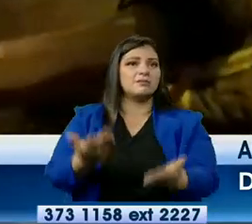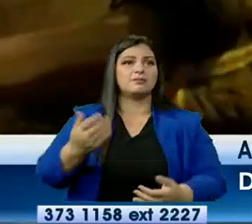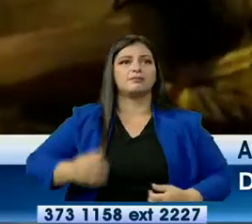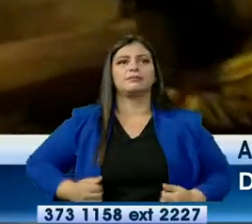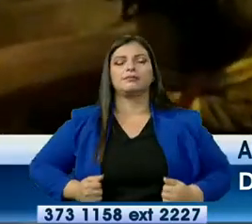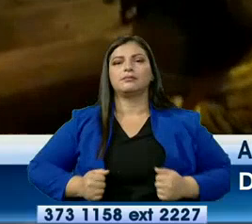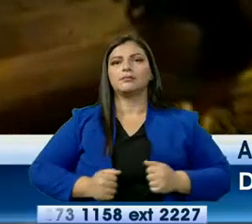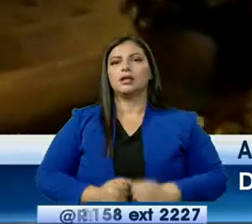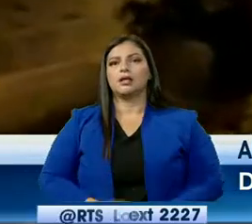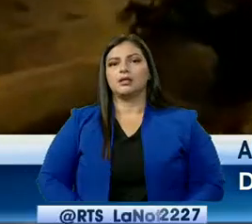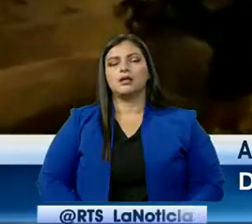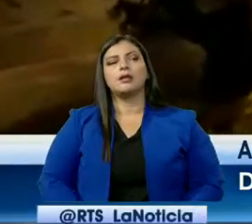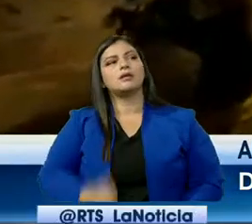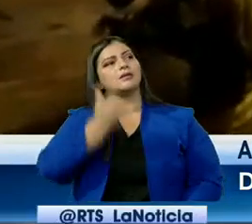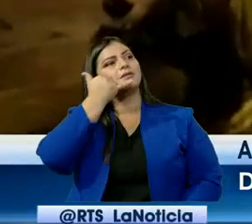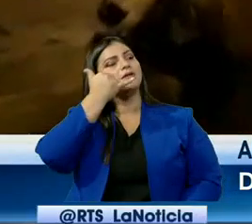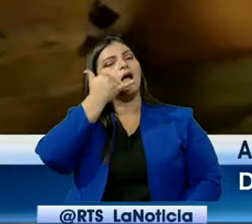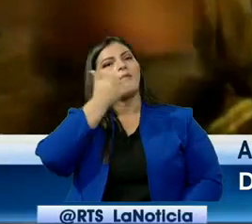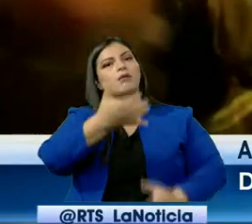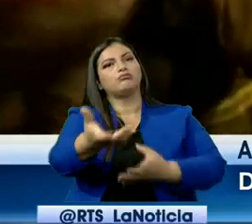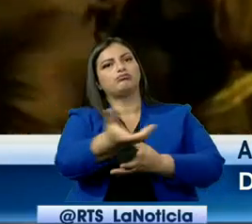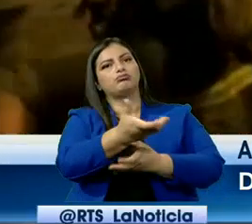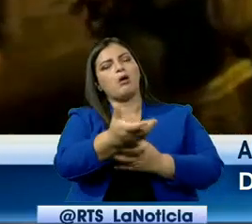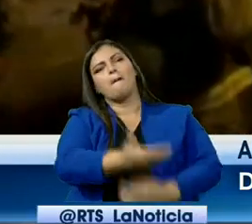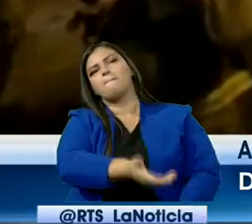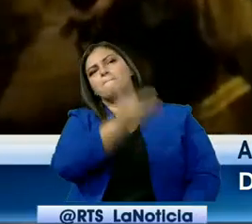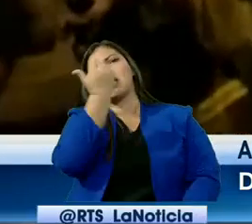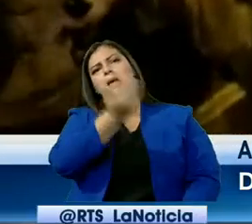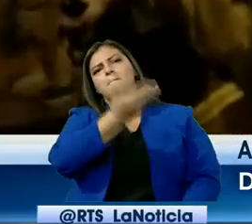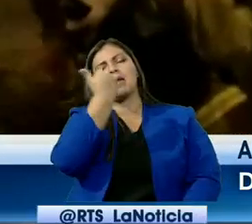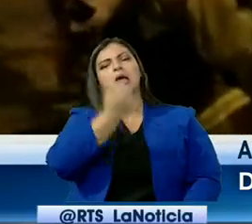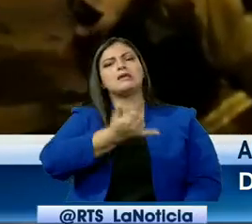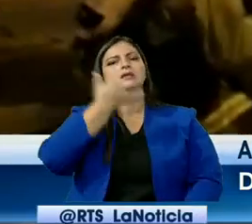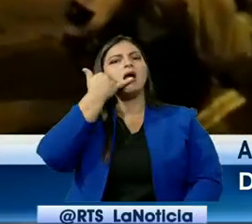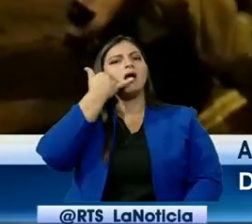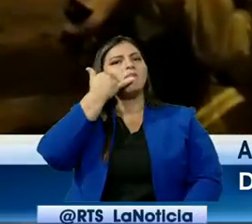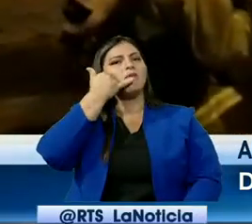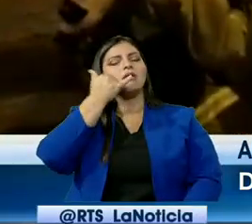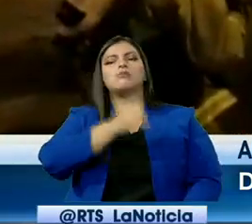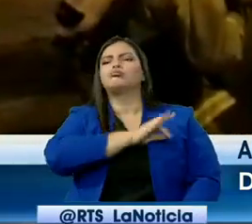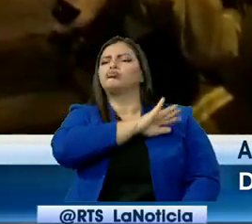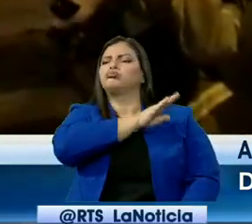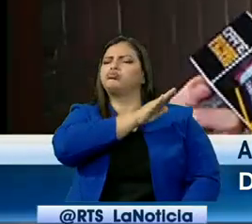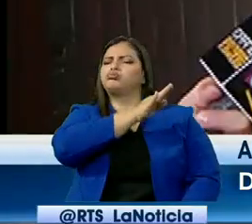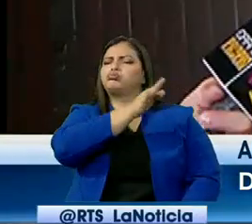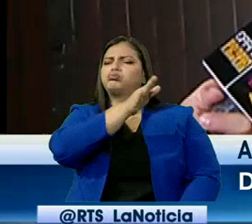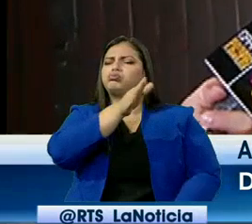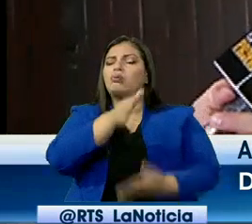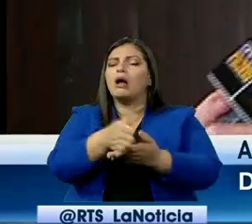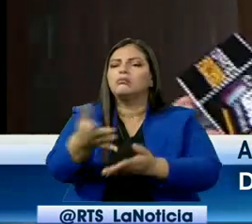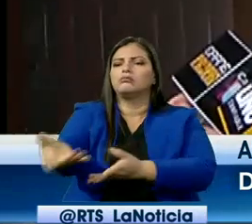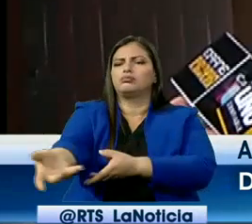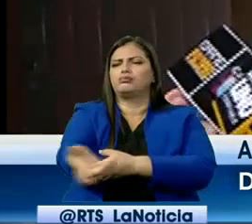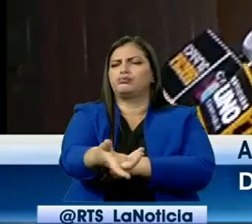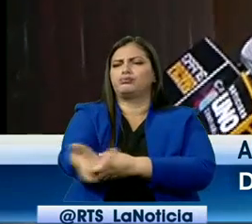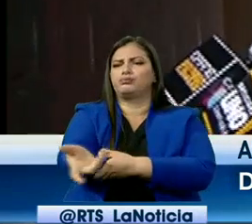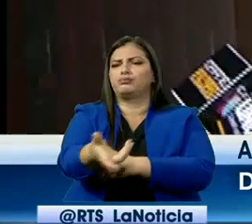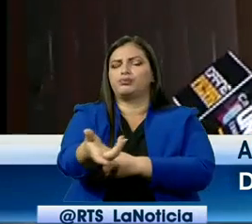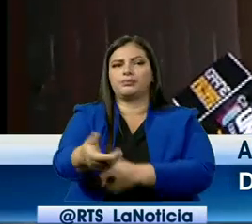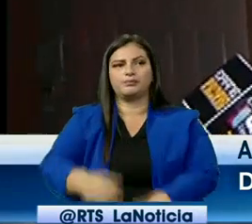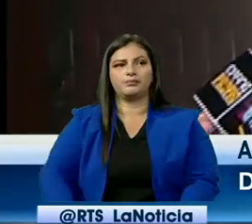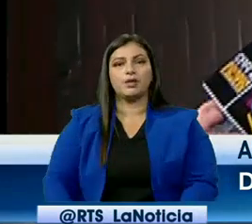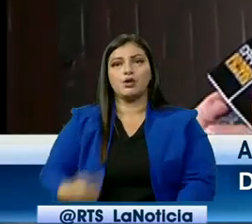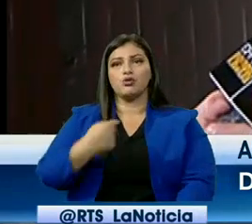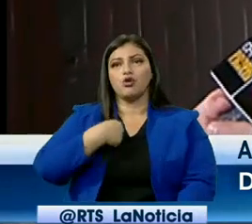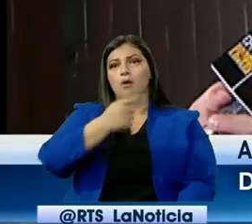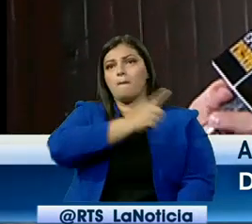Elementos del cuerpo de bomberos llegaron hasta el sitio para controlar la situación. Cuando yo arribé al punto, había